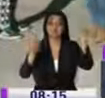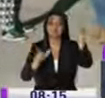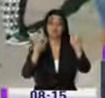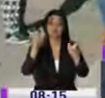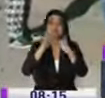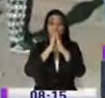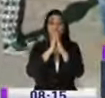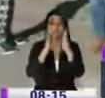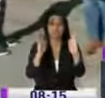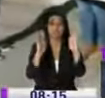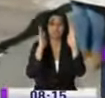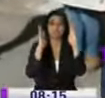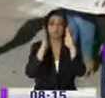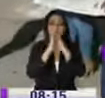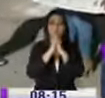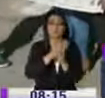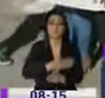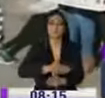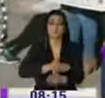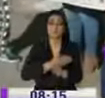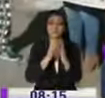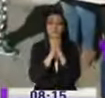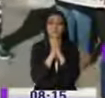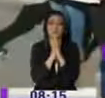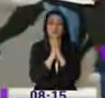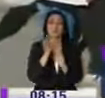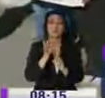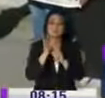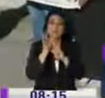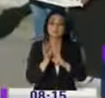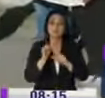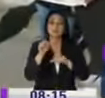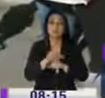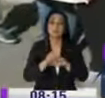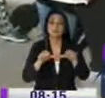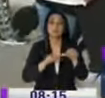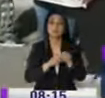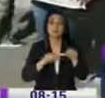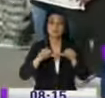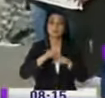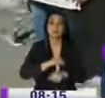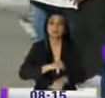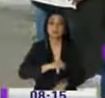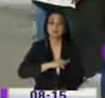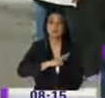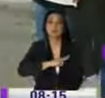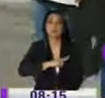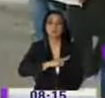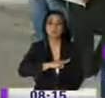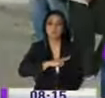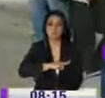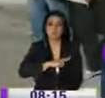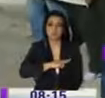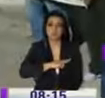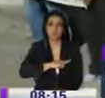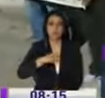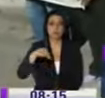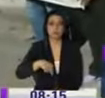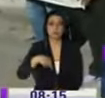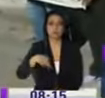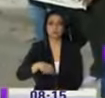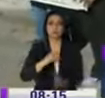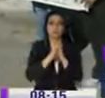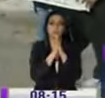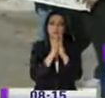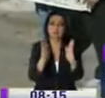les atiendan. Hacemos un pedido a la administración zonal Quitumbe para que se acerque a este lugar y por favor atienda esta